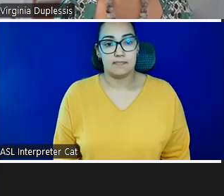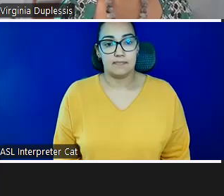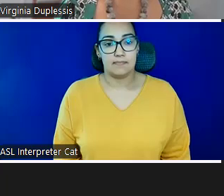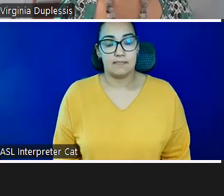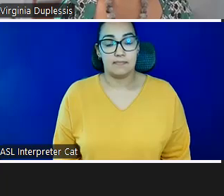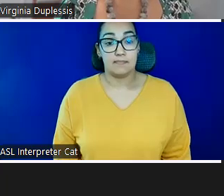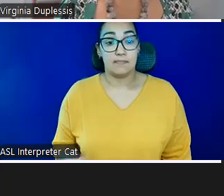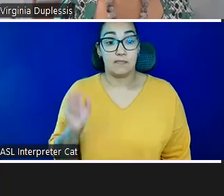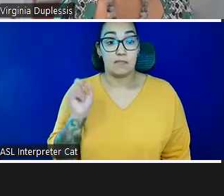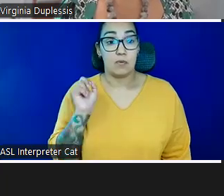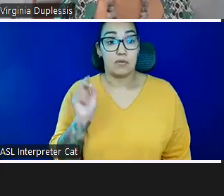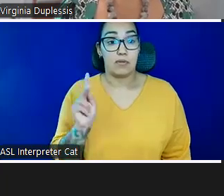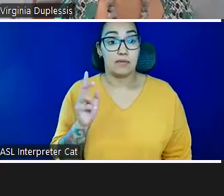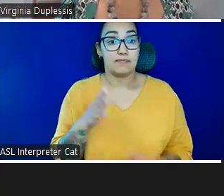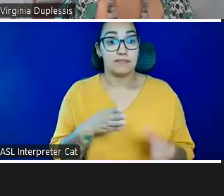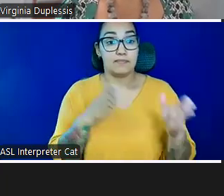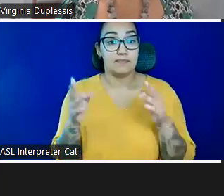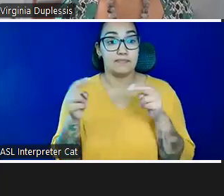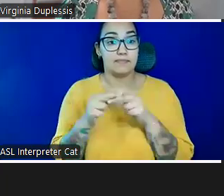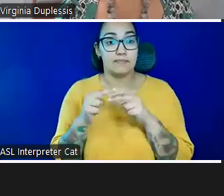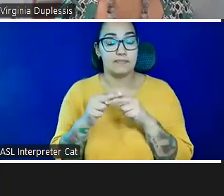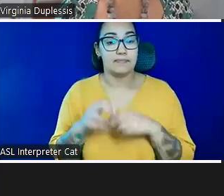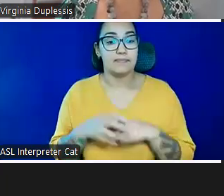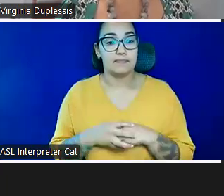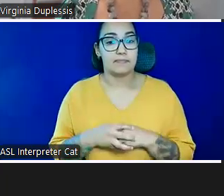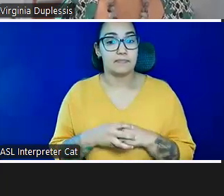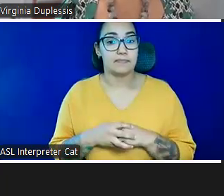Okay, and we'll go on to the next slide.